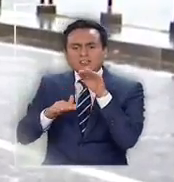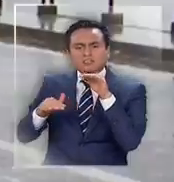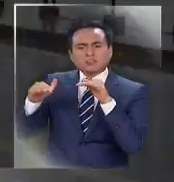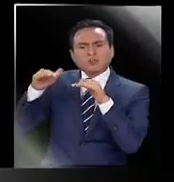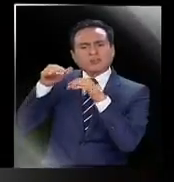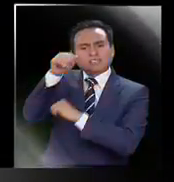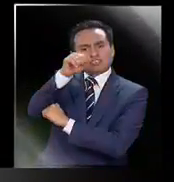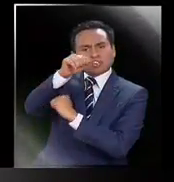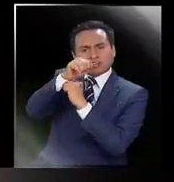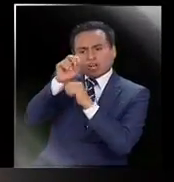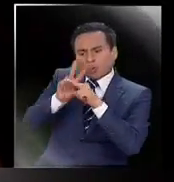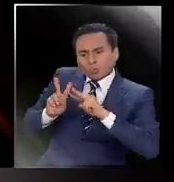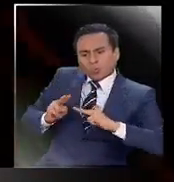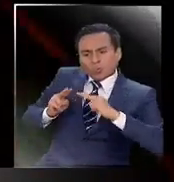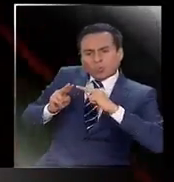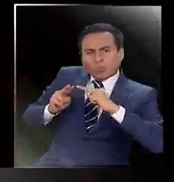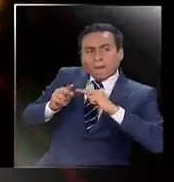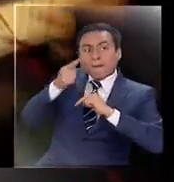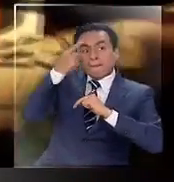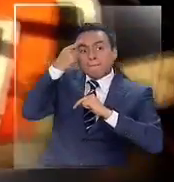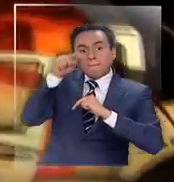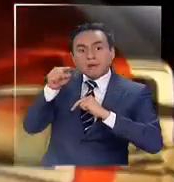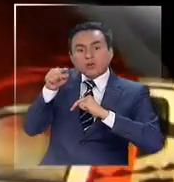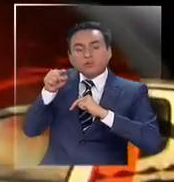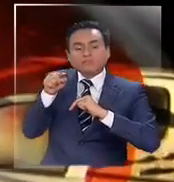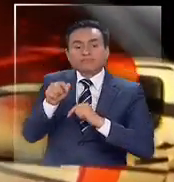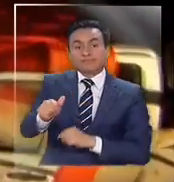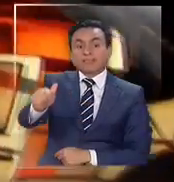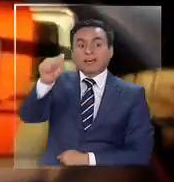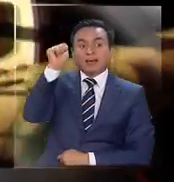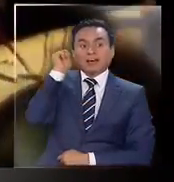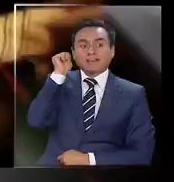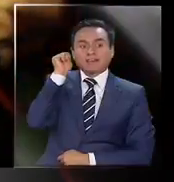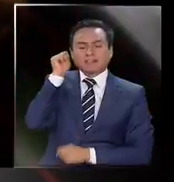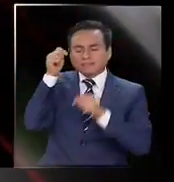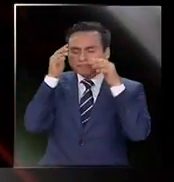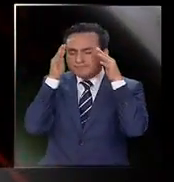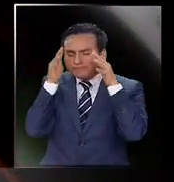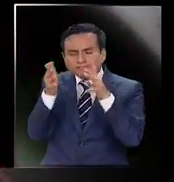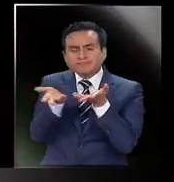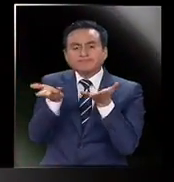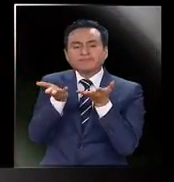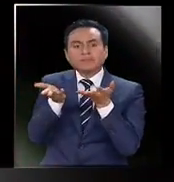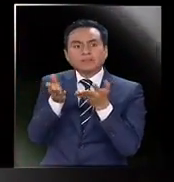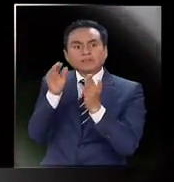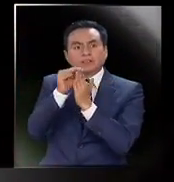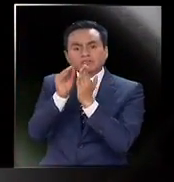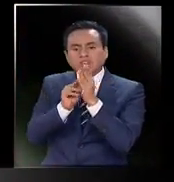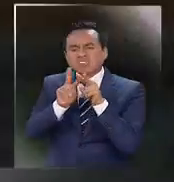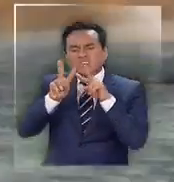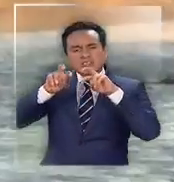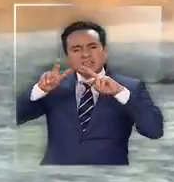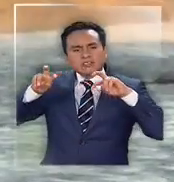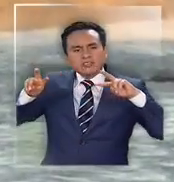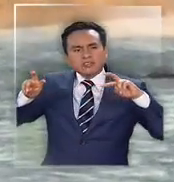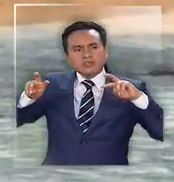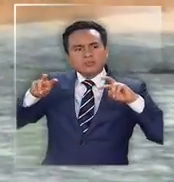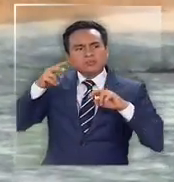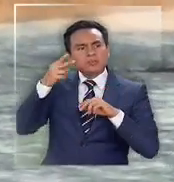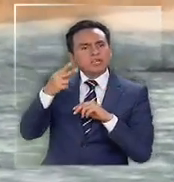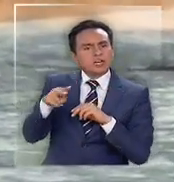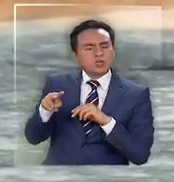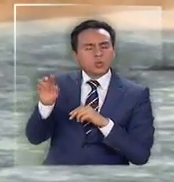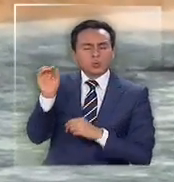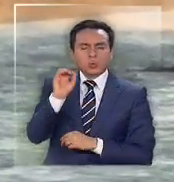lecho del río, pero el día de ayer nos abocamos a la fijación e investigación de los propietarios, o más